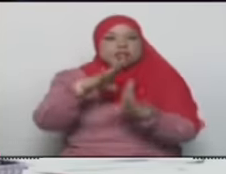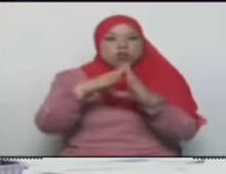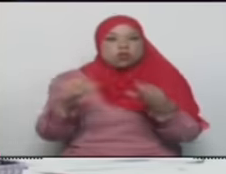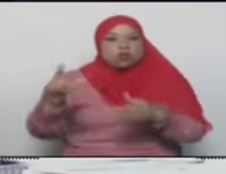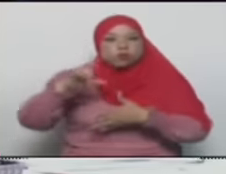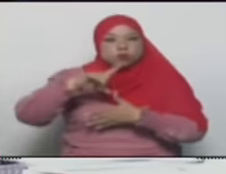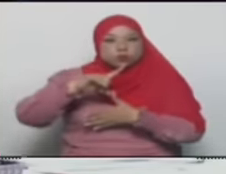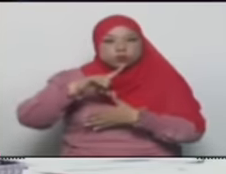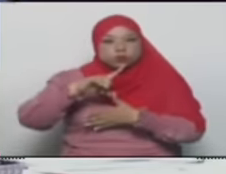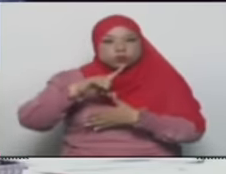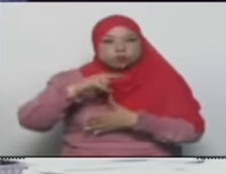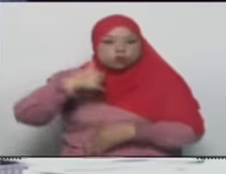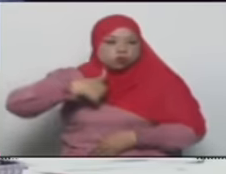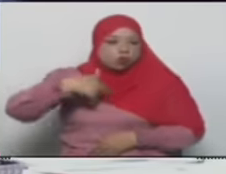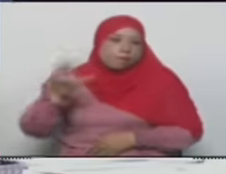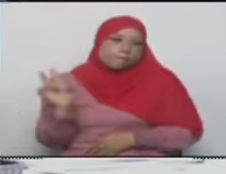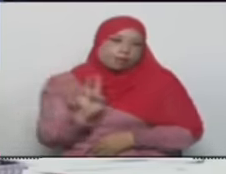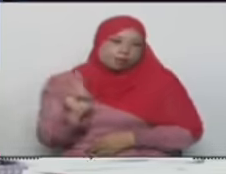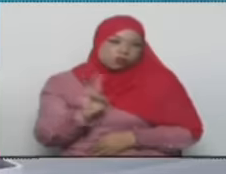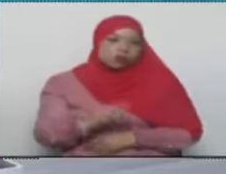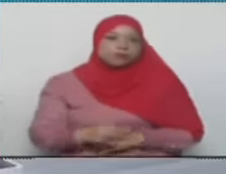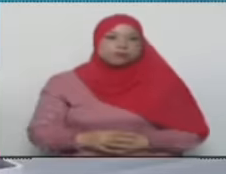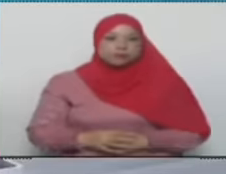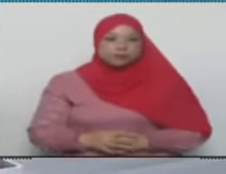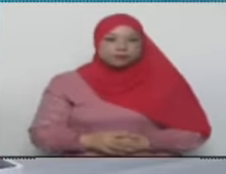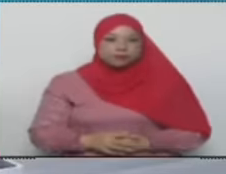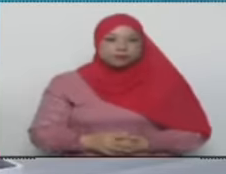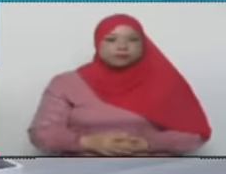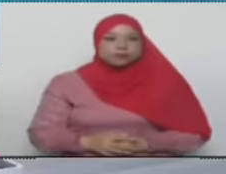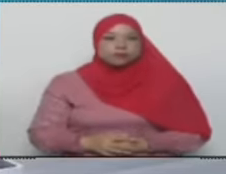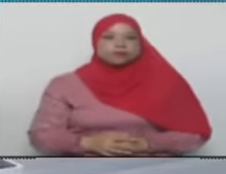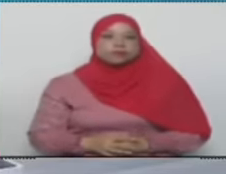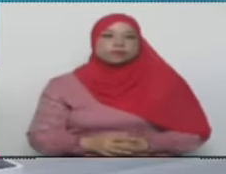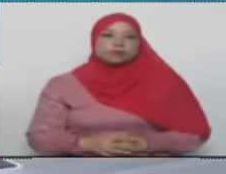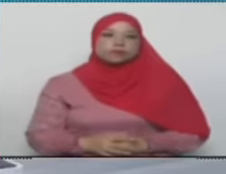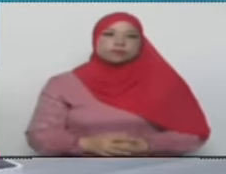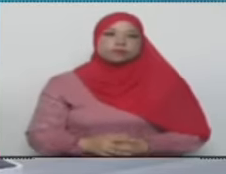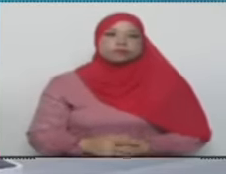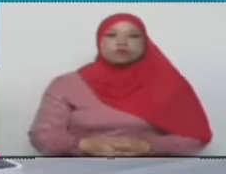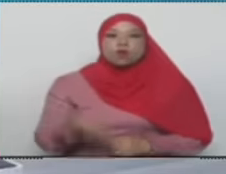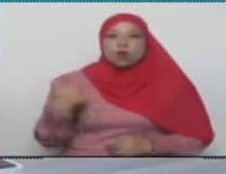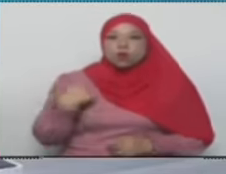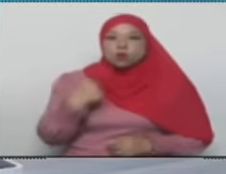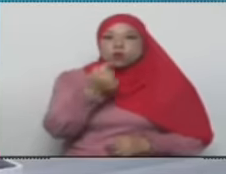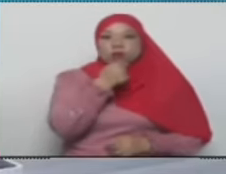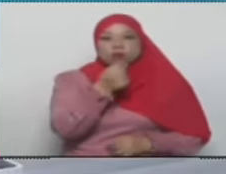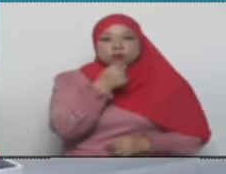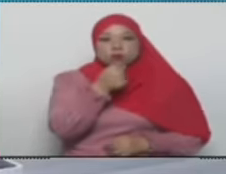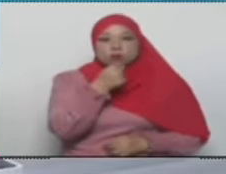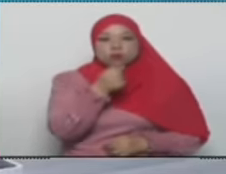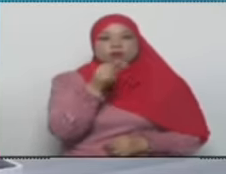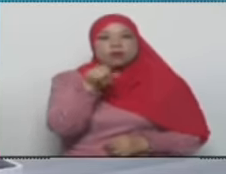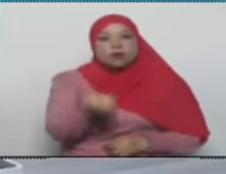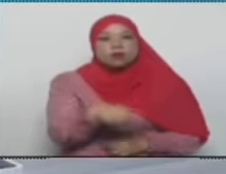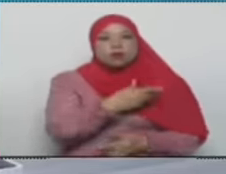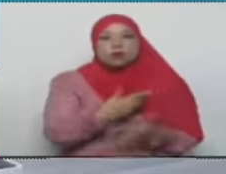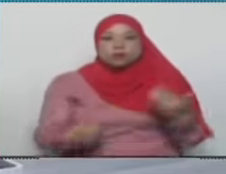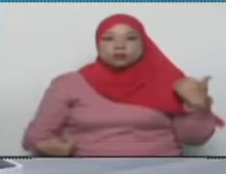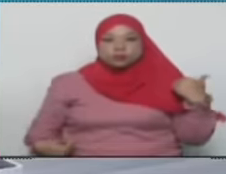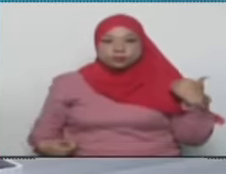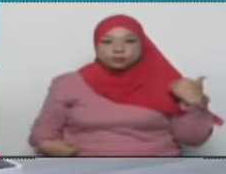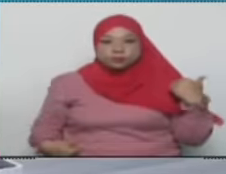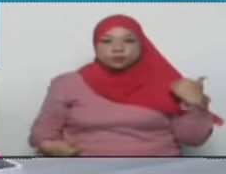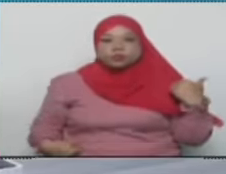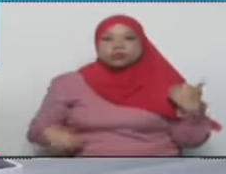Latina, diría yo aquí. Fíjese, presidente, yo hice una entrevista a un candidato también, o excandidato presidencial, José